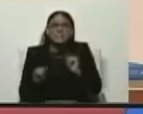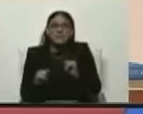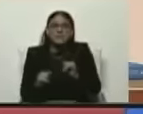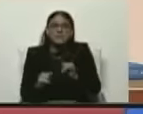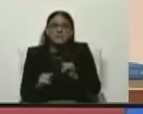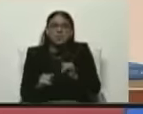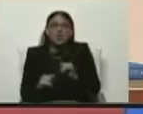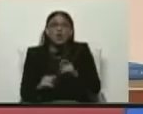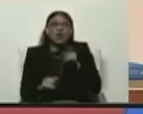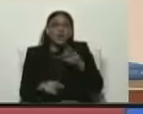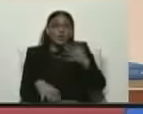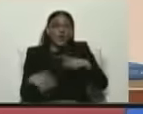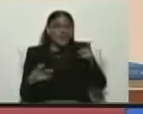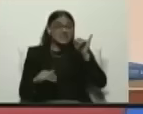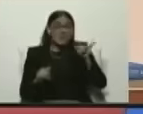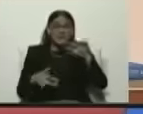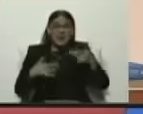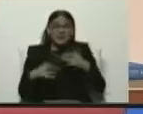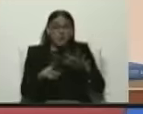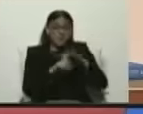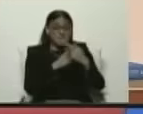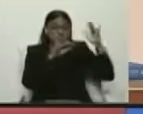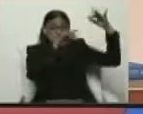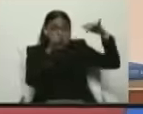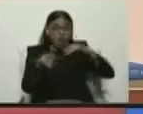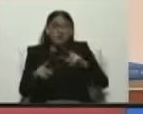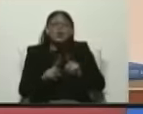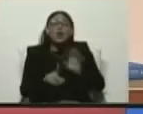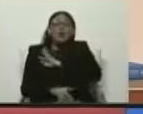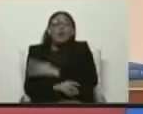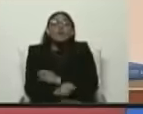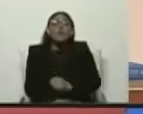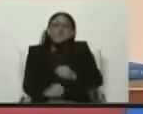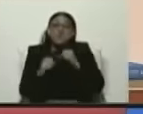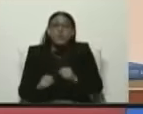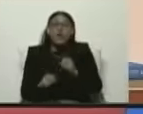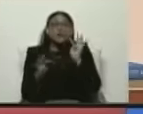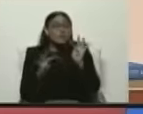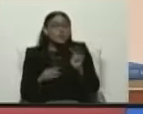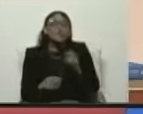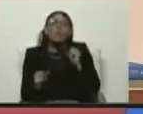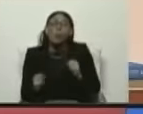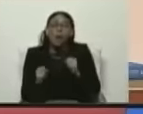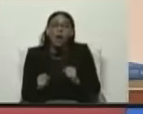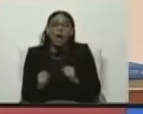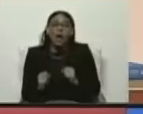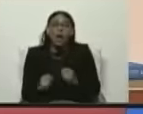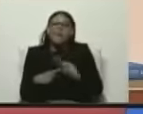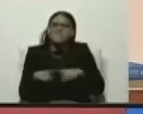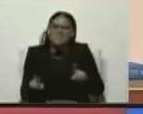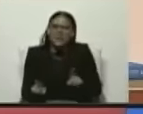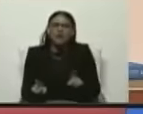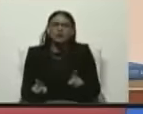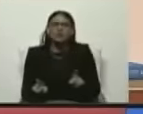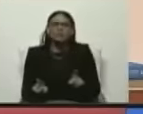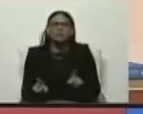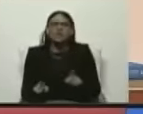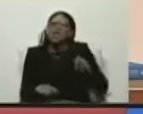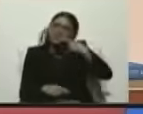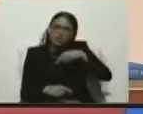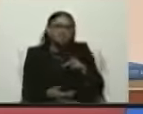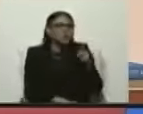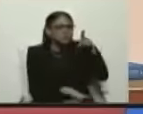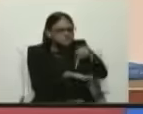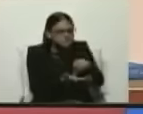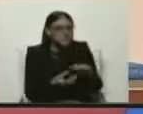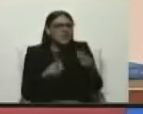menos 10 veces más fuerte que el del año 2012. Pero ahí ha estado el gobierno